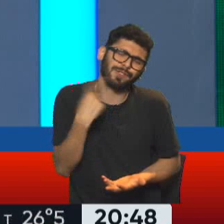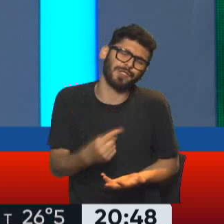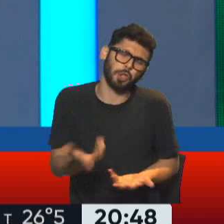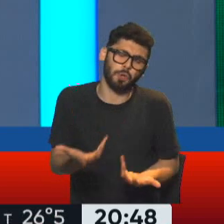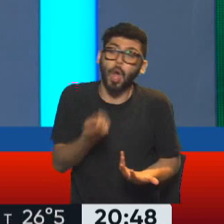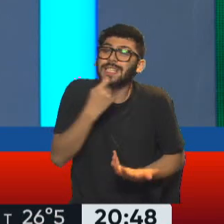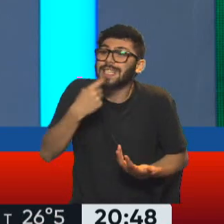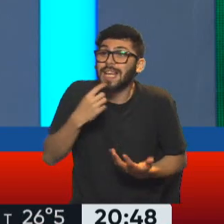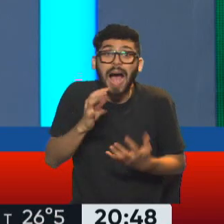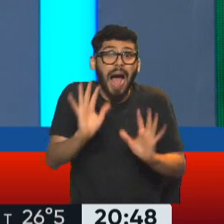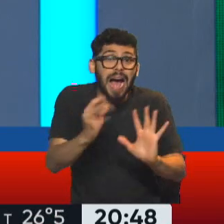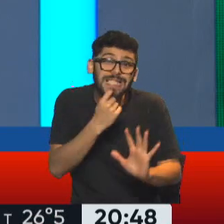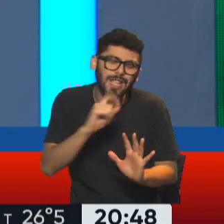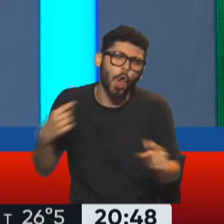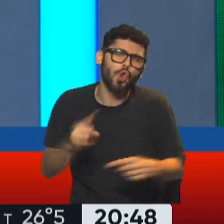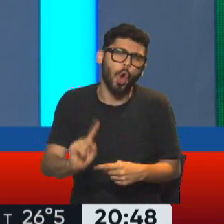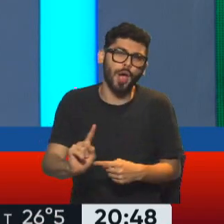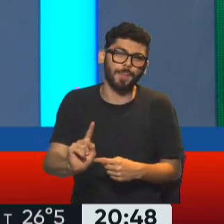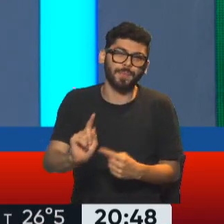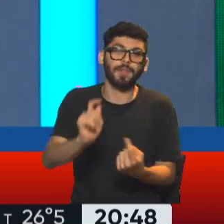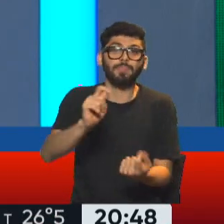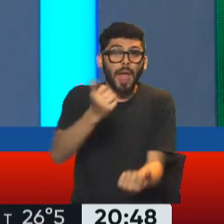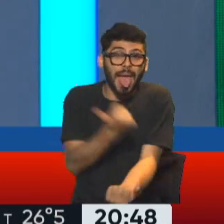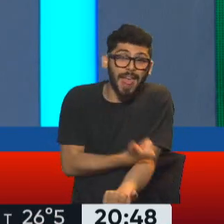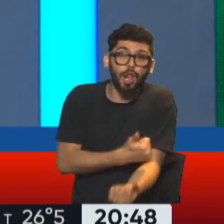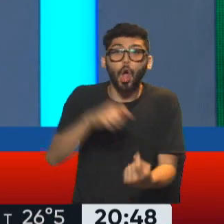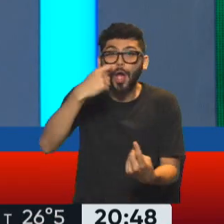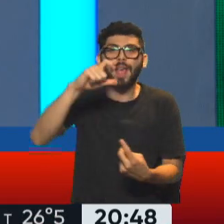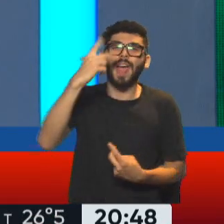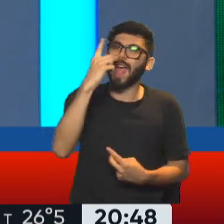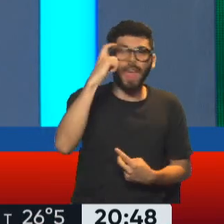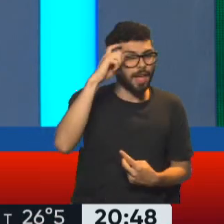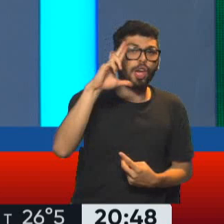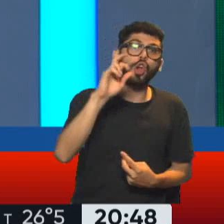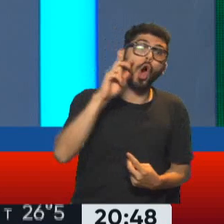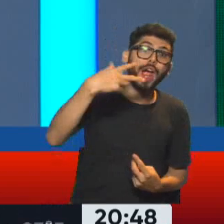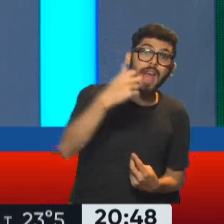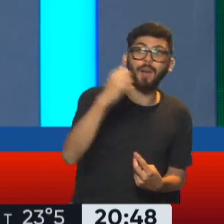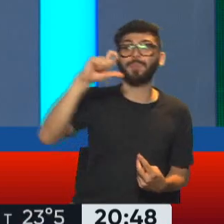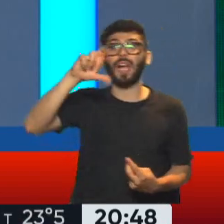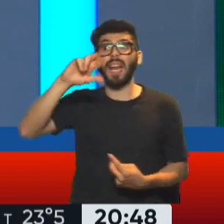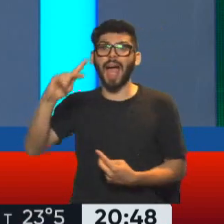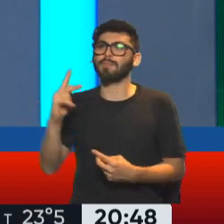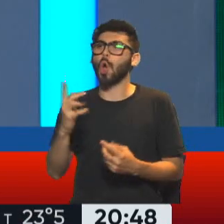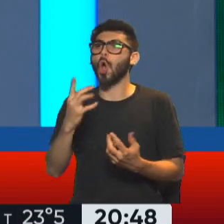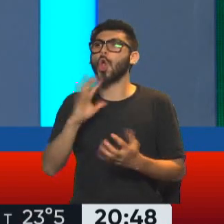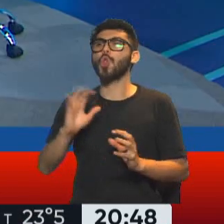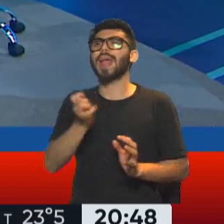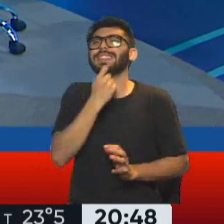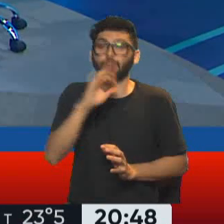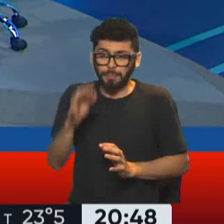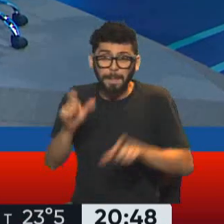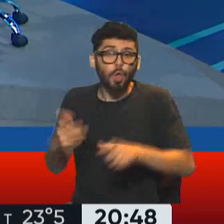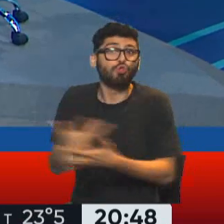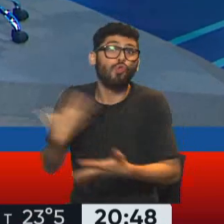ningún concepto puede hacer ese tipo de chistes. La heroína y el crack son cosas muy serias, de gente que sufre mucho, y este señor hace ese chiste. Lo hizo en